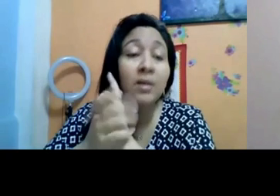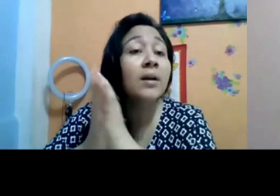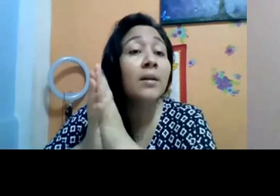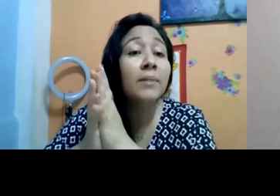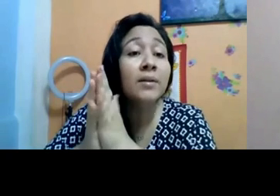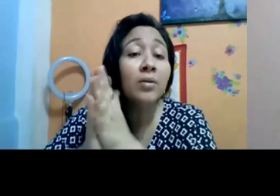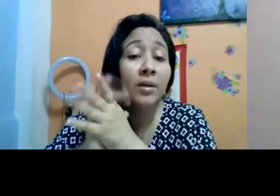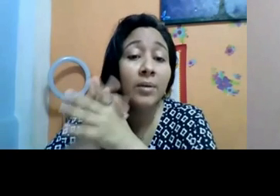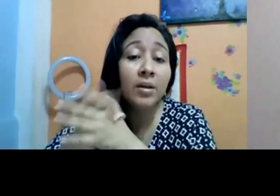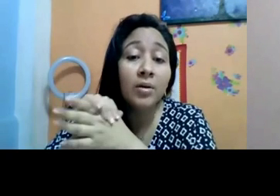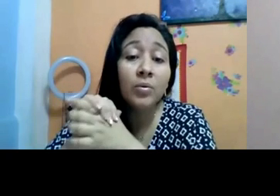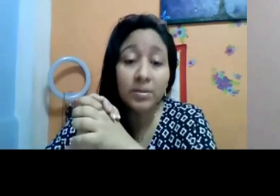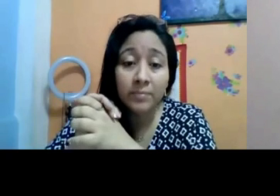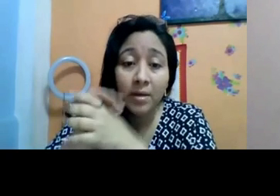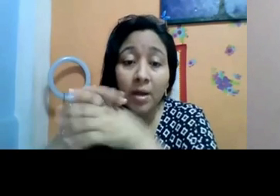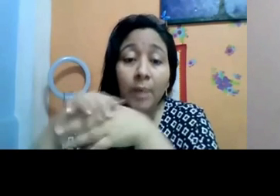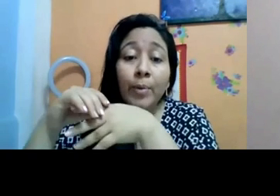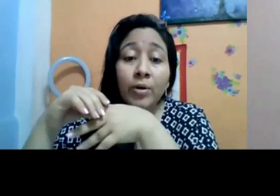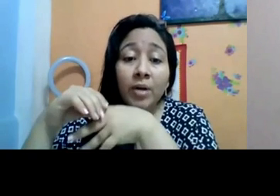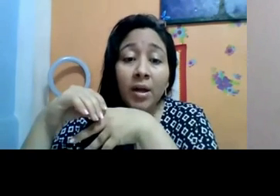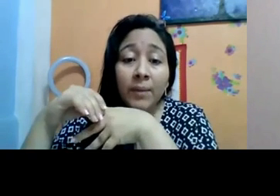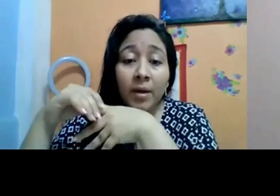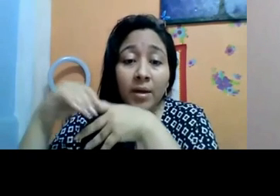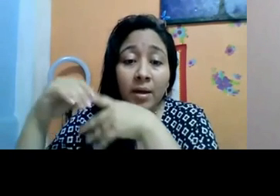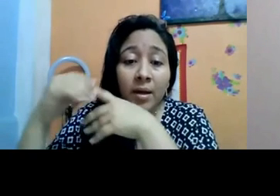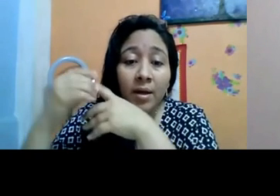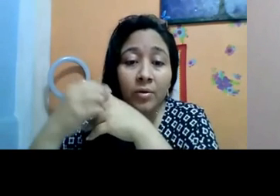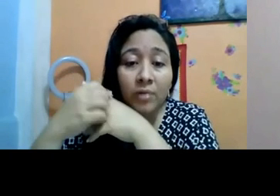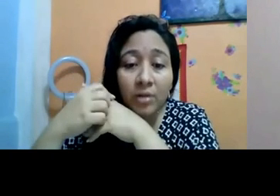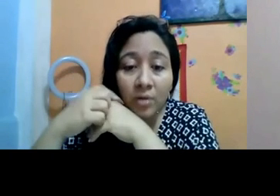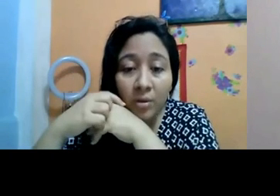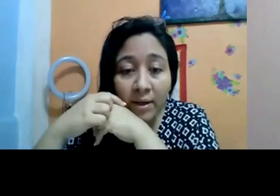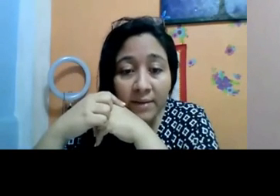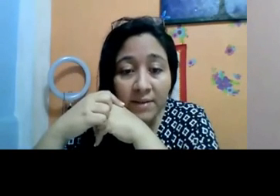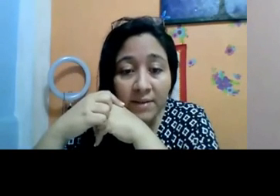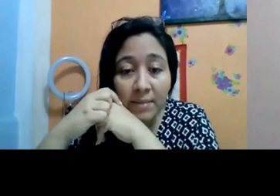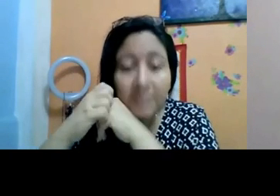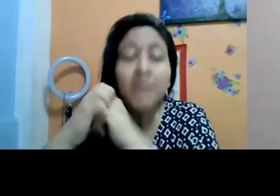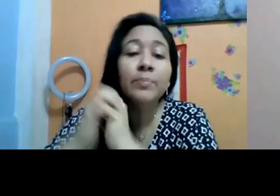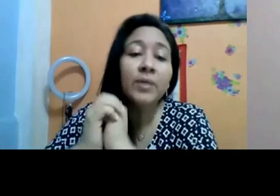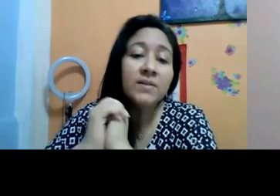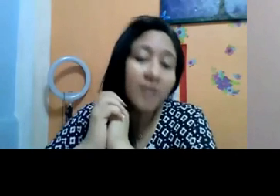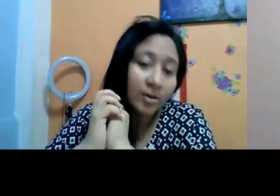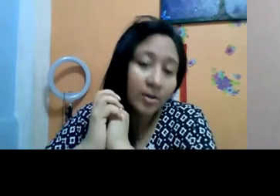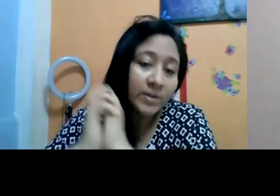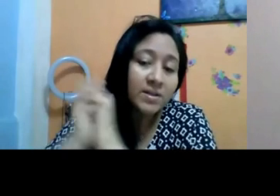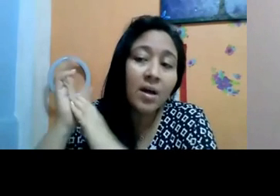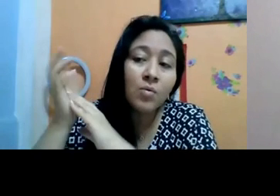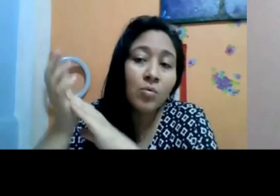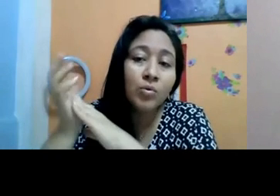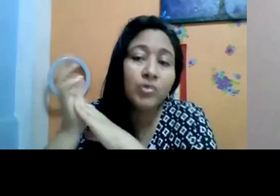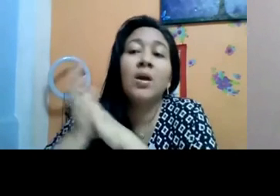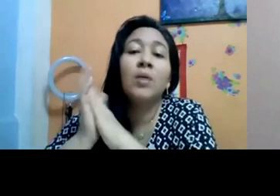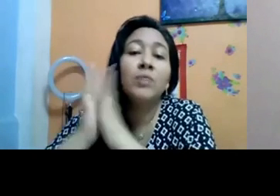yo les diga realmente lo que debe de incluir, porque el contenido del lugar que sea semanal, sí, puede ser diario, puede ser que